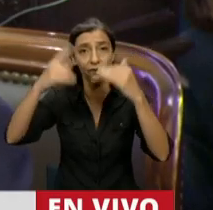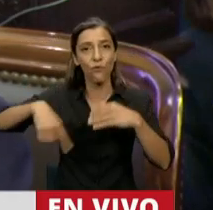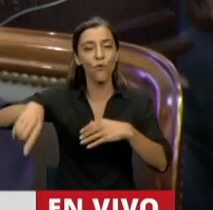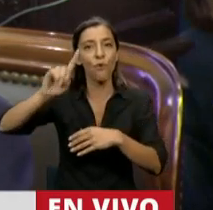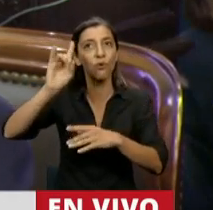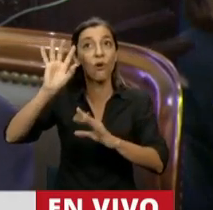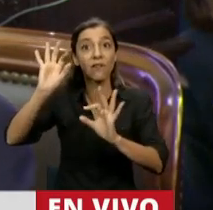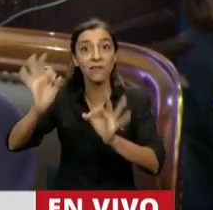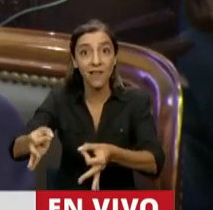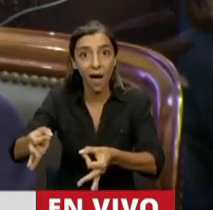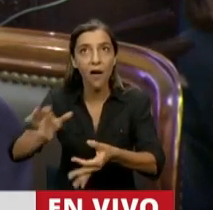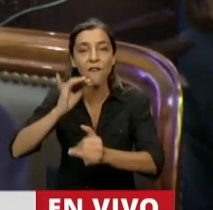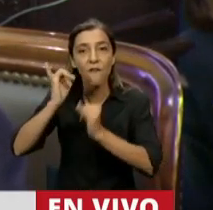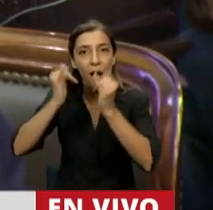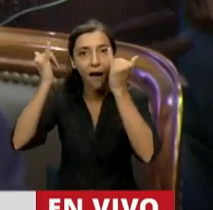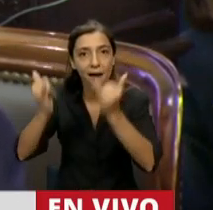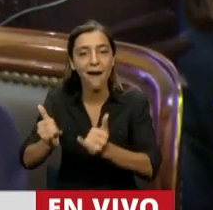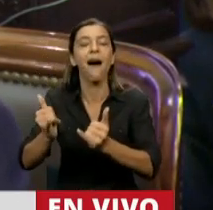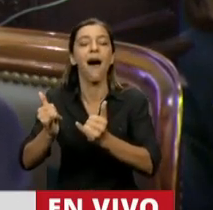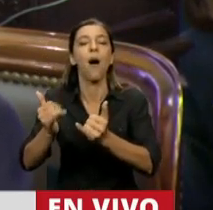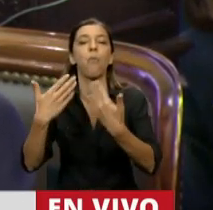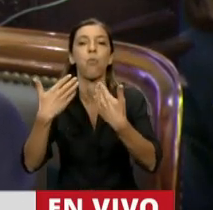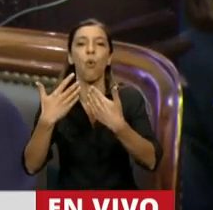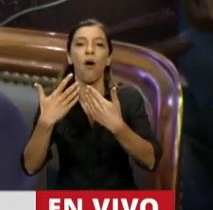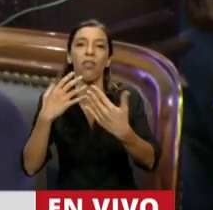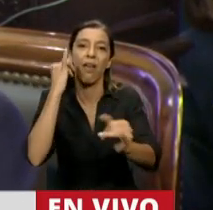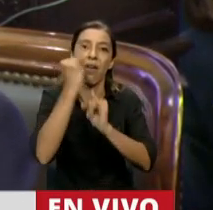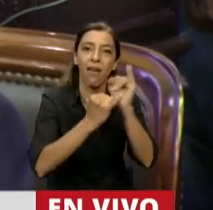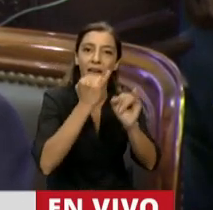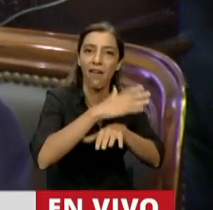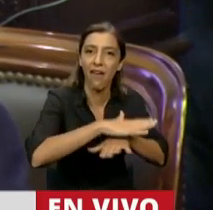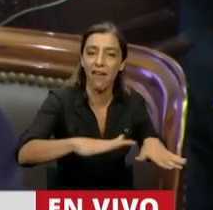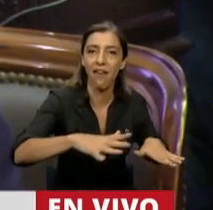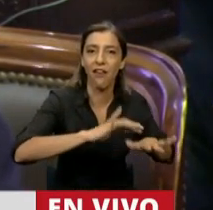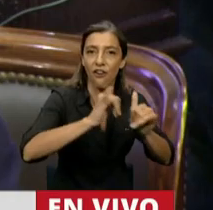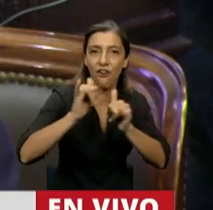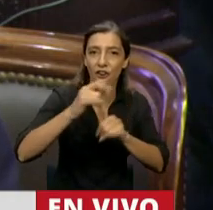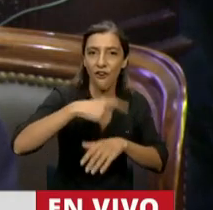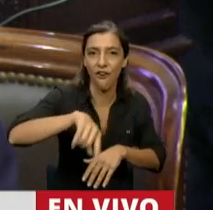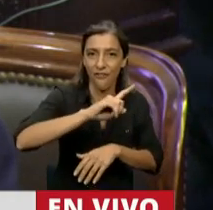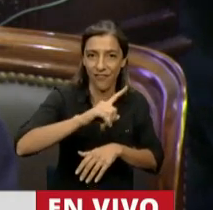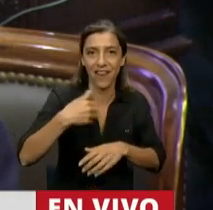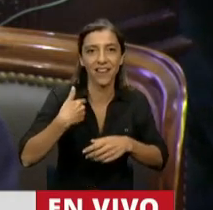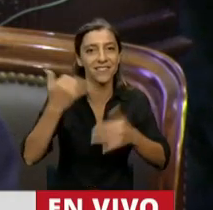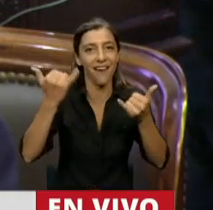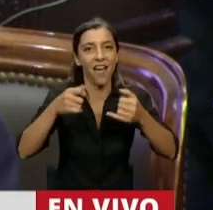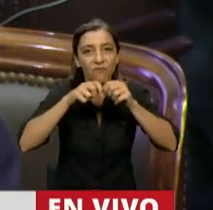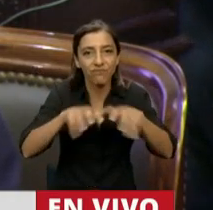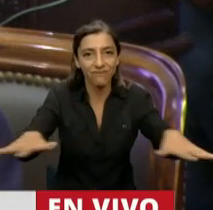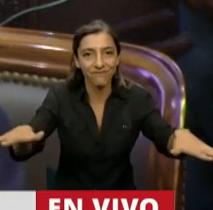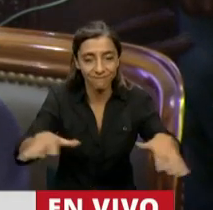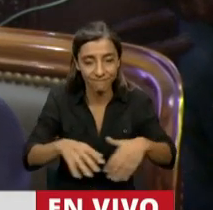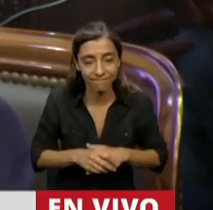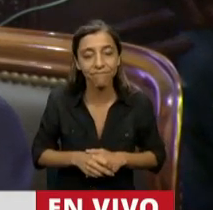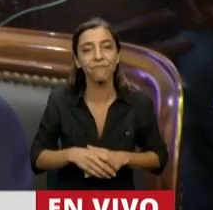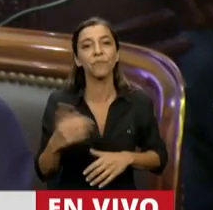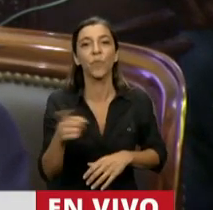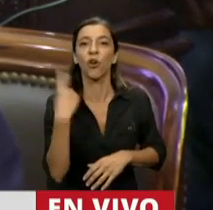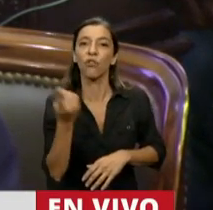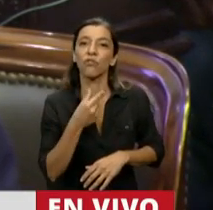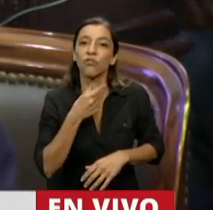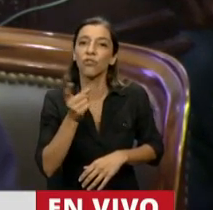prevenir situaciones no deseadas. Nuestra aspiración es que ninguna